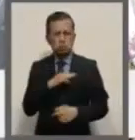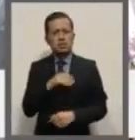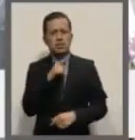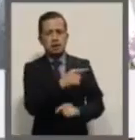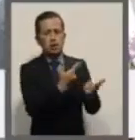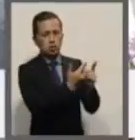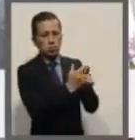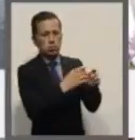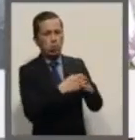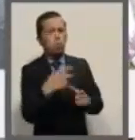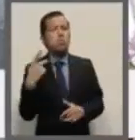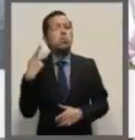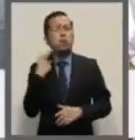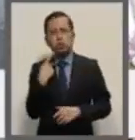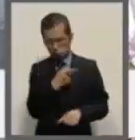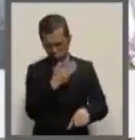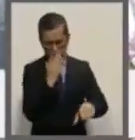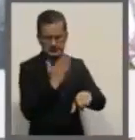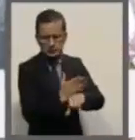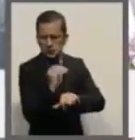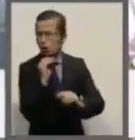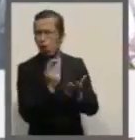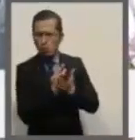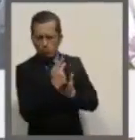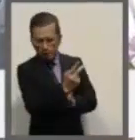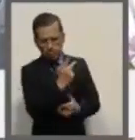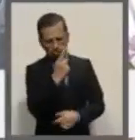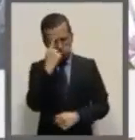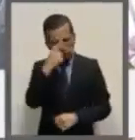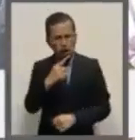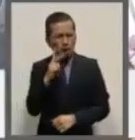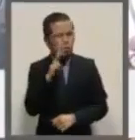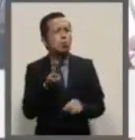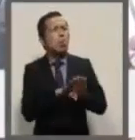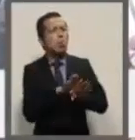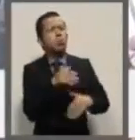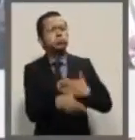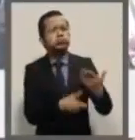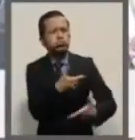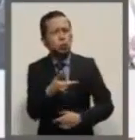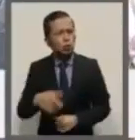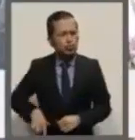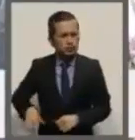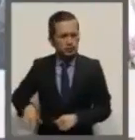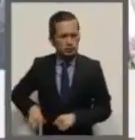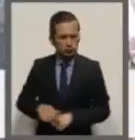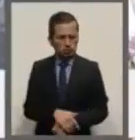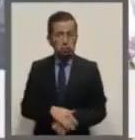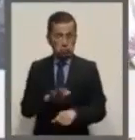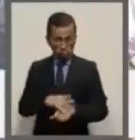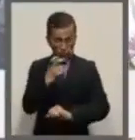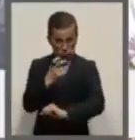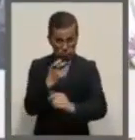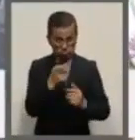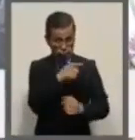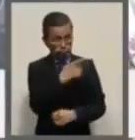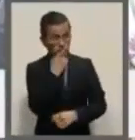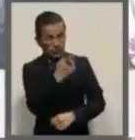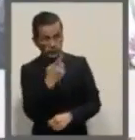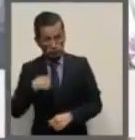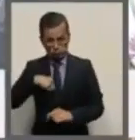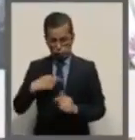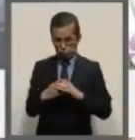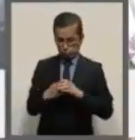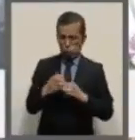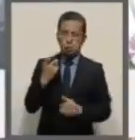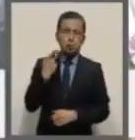políticos, identificándolos claramente por su acción de gobierno, por lo que es inaceptable decir que Morena se beneficiará